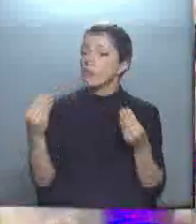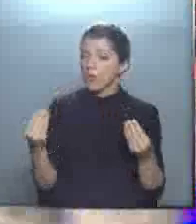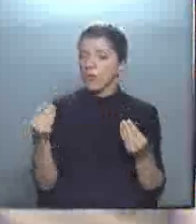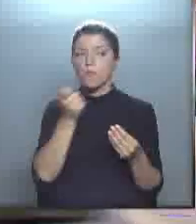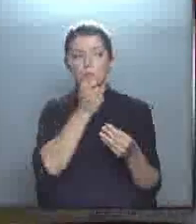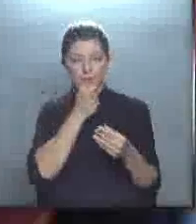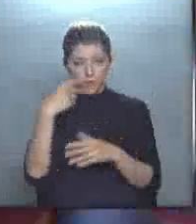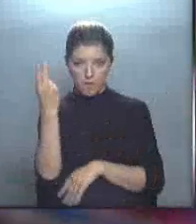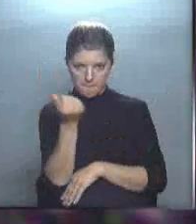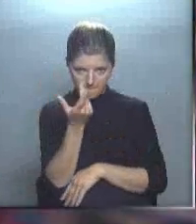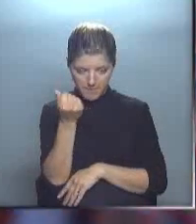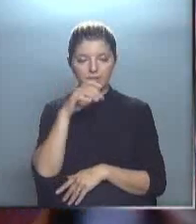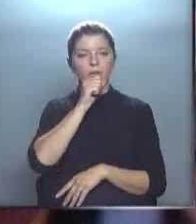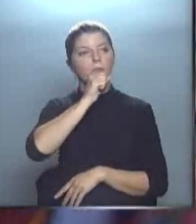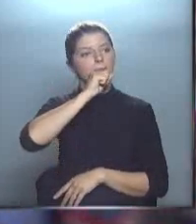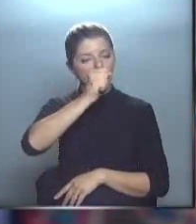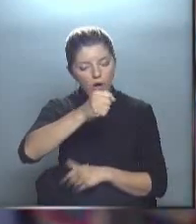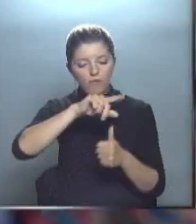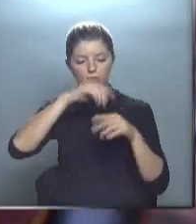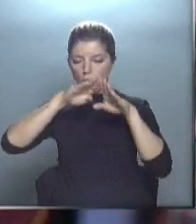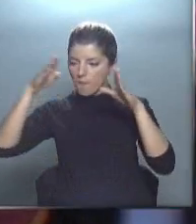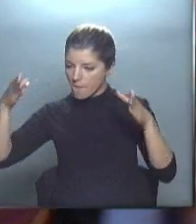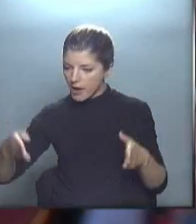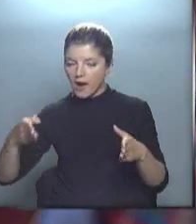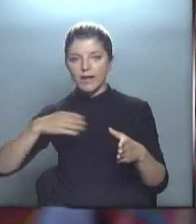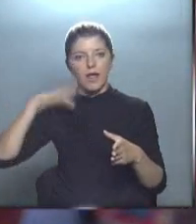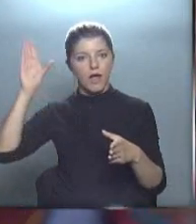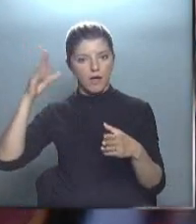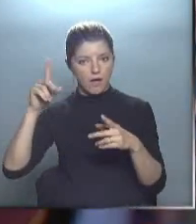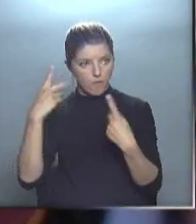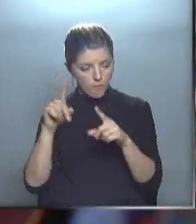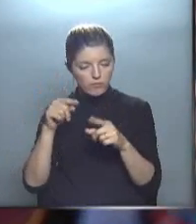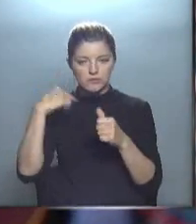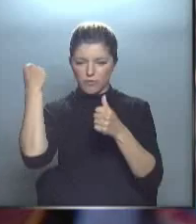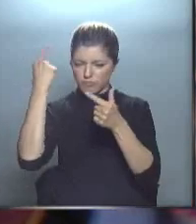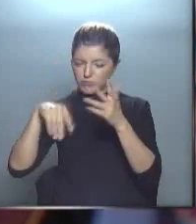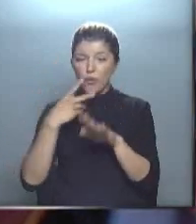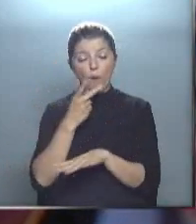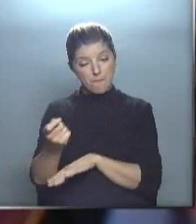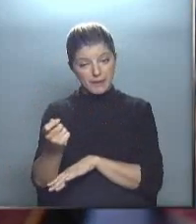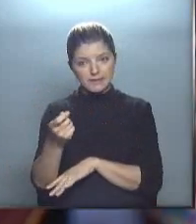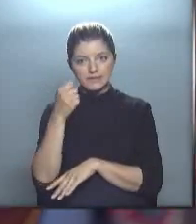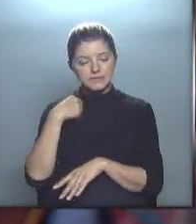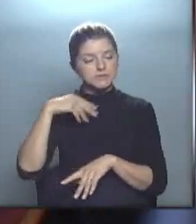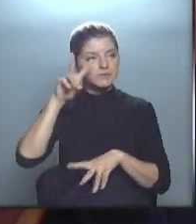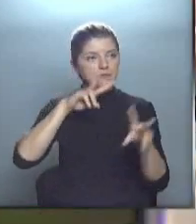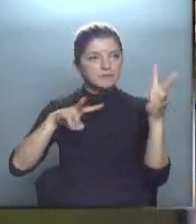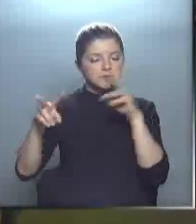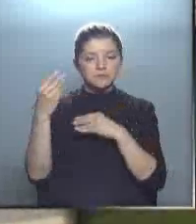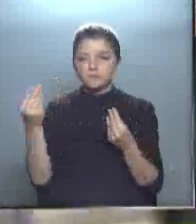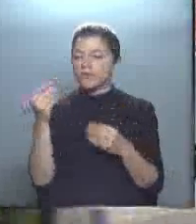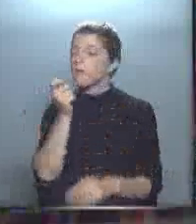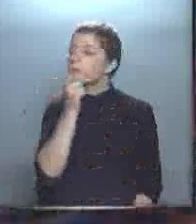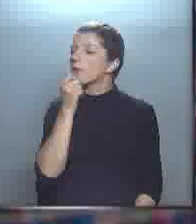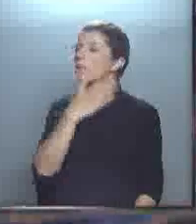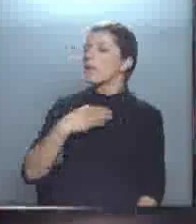falta plata para comprar micrófonos, uh-huh, consola, uh-huh, un montón de cosas. Y digamos, me la tengo que buscar yo siempre. ¿Y los papás qué dicen? ¿Qué